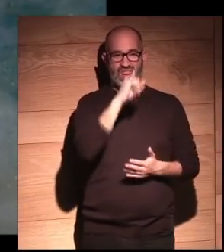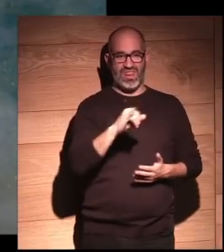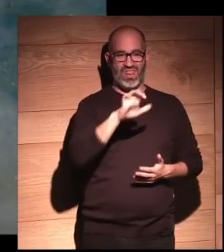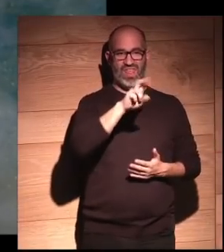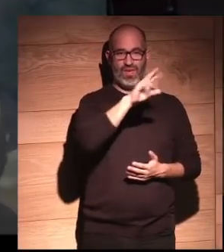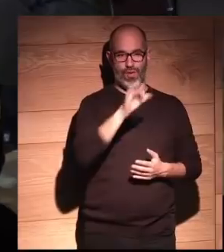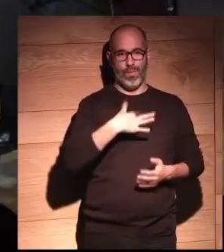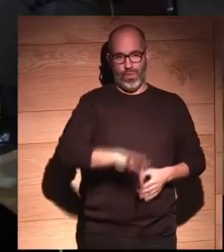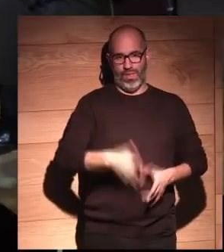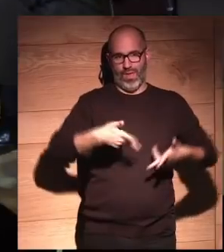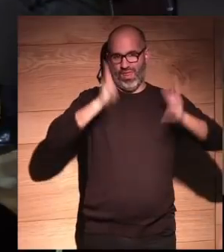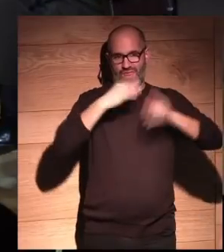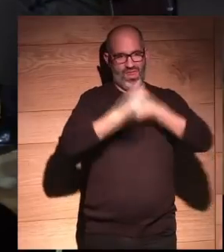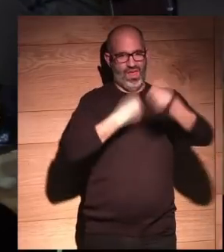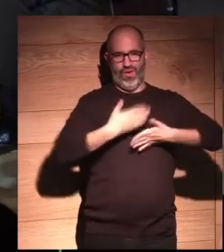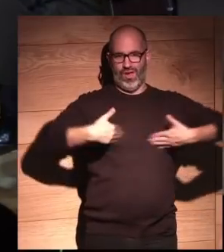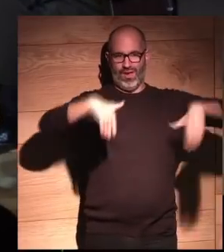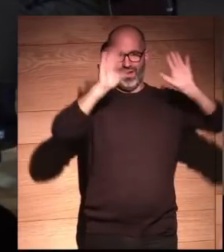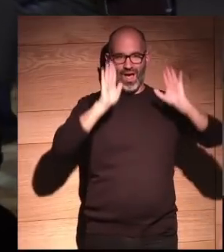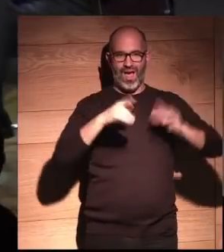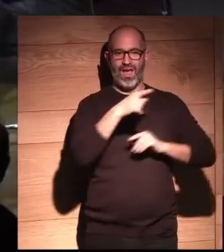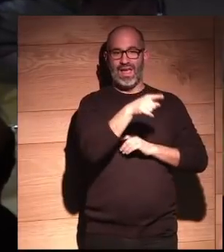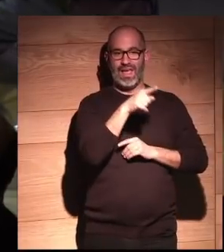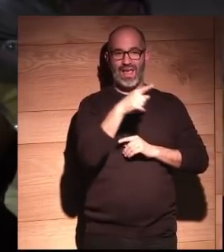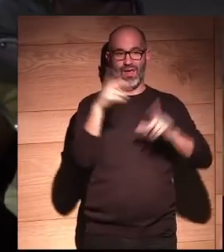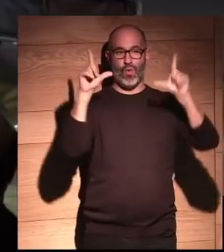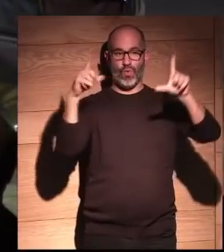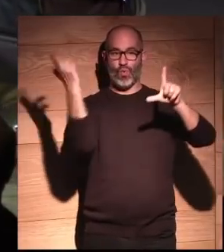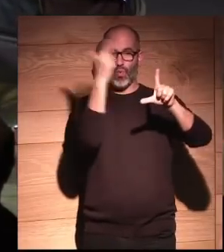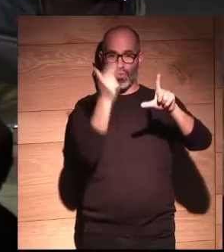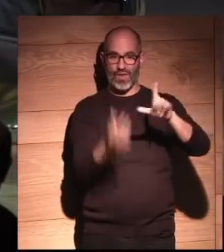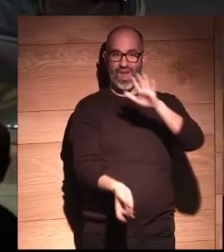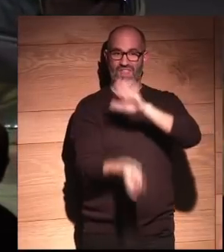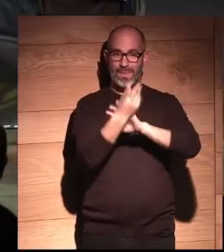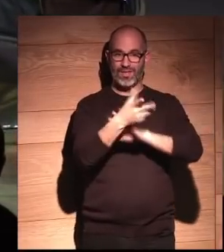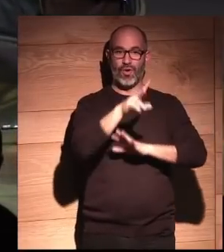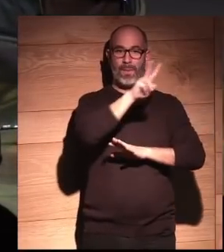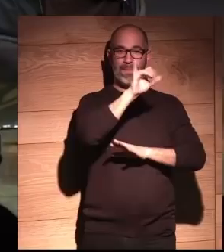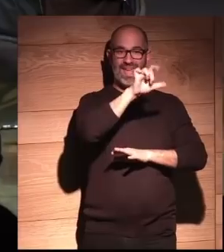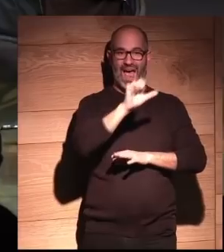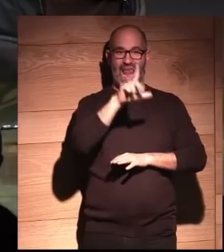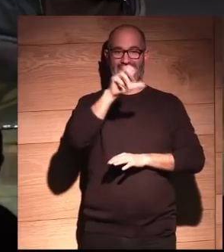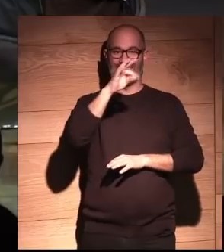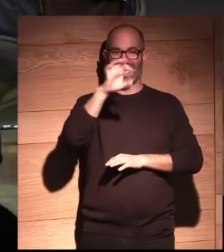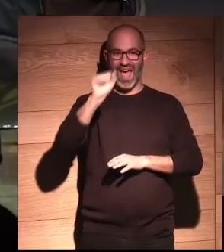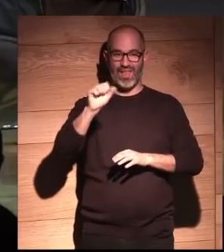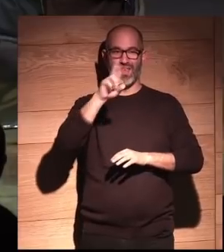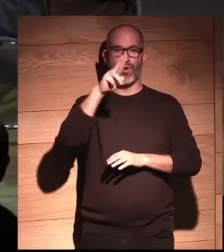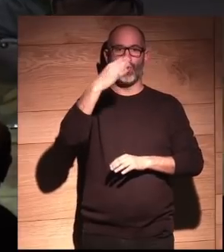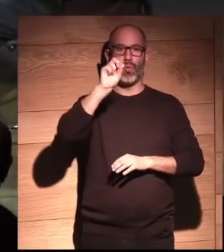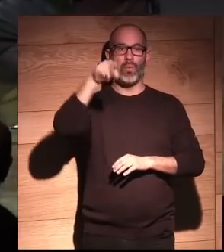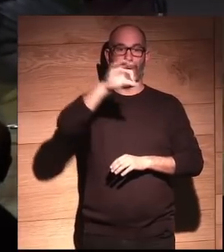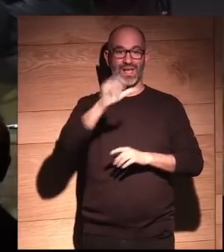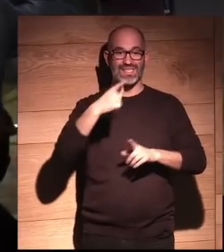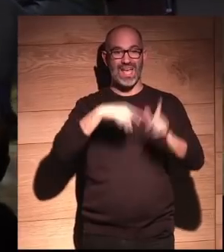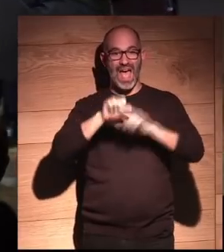permitir. Hacía lo que quería. Este es el cuadro del nacimiento de la Vía Láctea de Rubens. tiene un